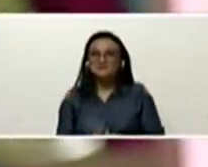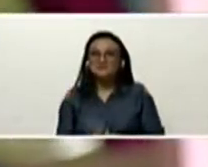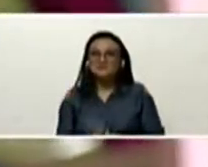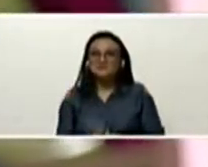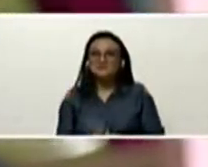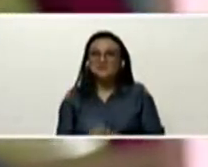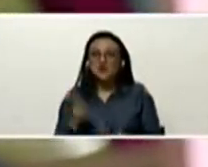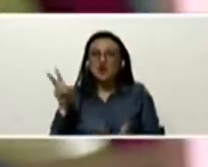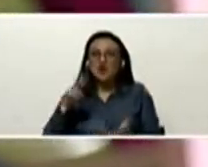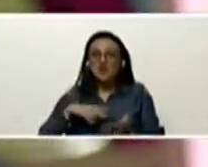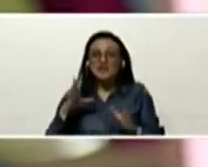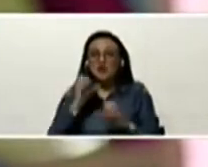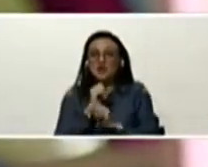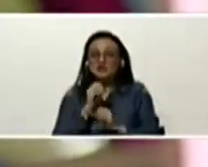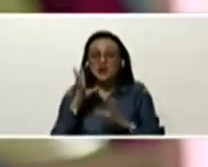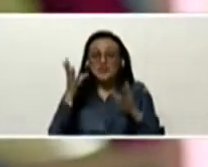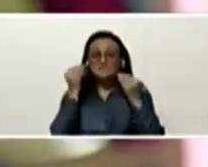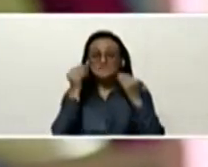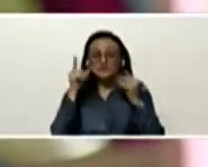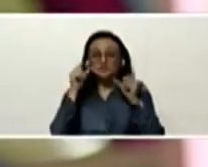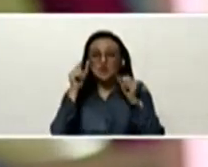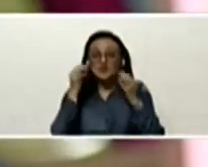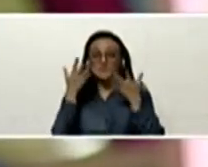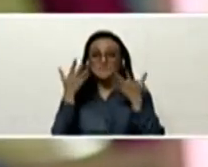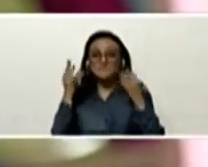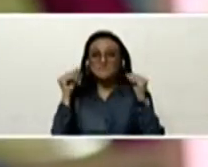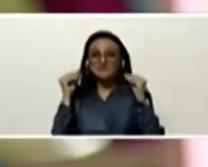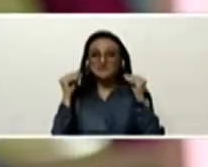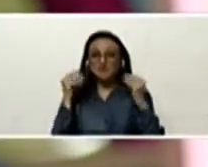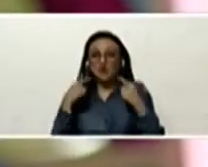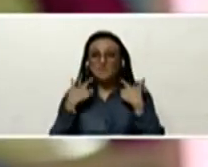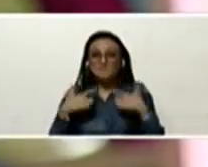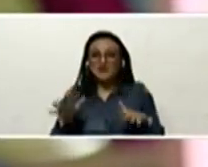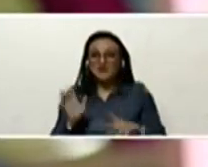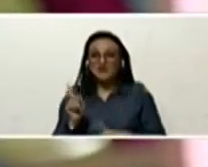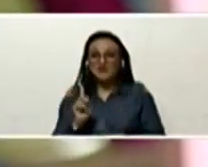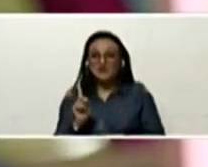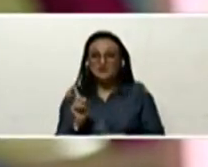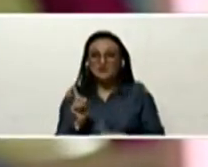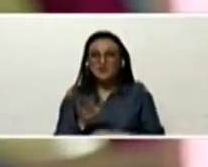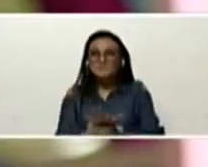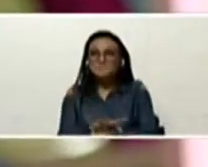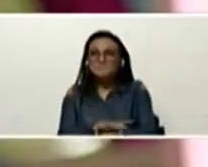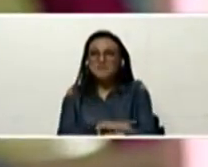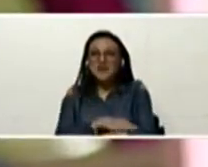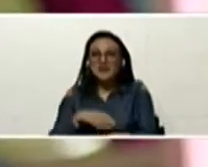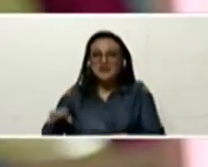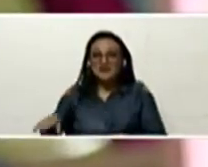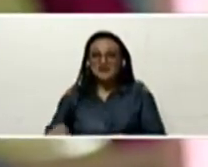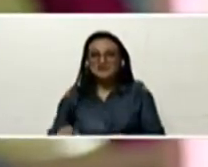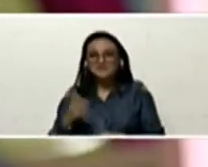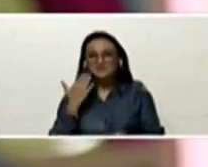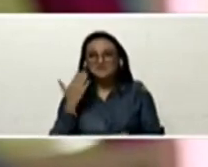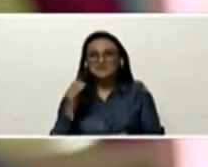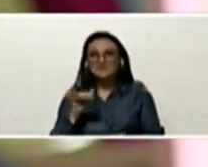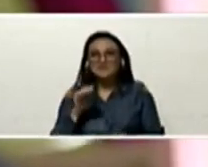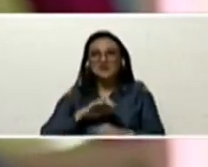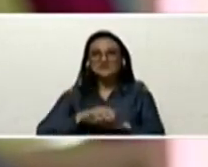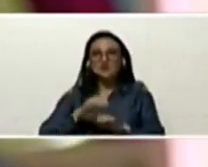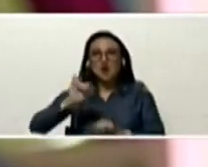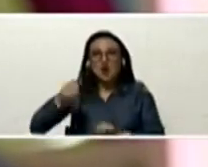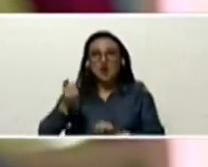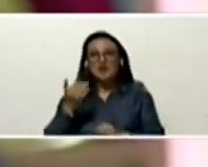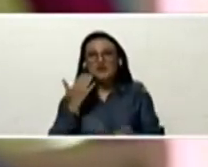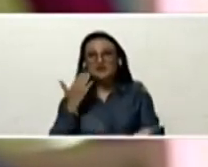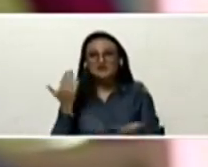noche, se le quita el sueño. No se lo pierda, La piel del lagarto. Jorge Rodríguez